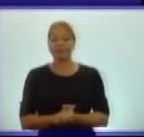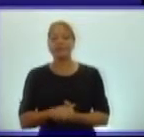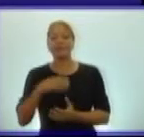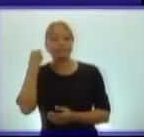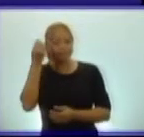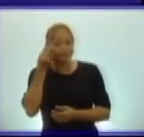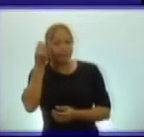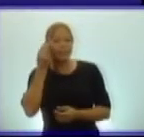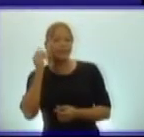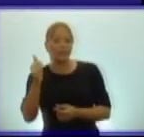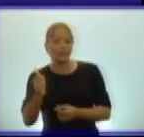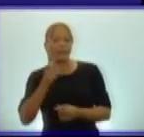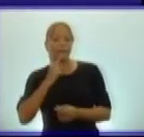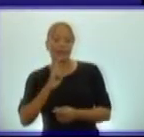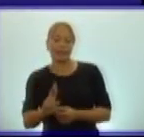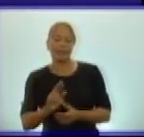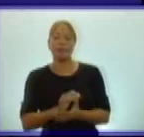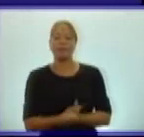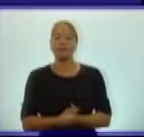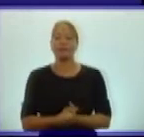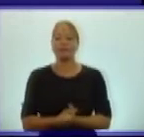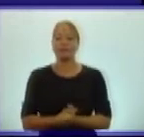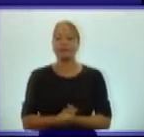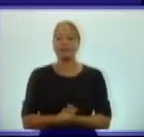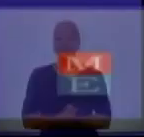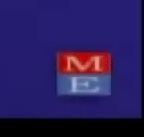y la puedan responder posteriormente.